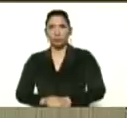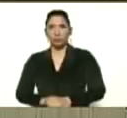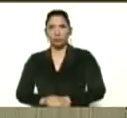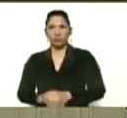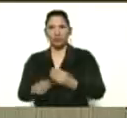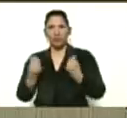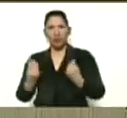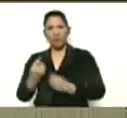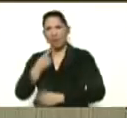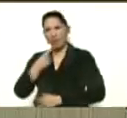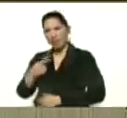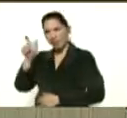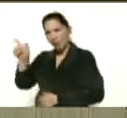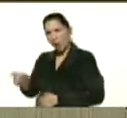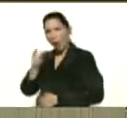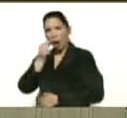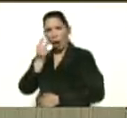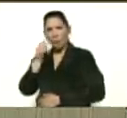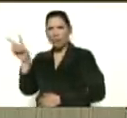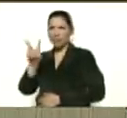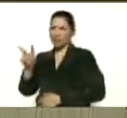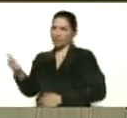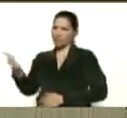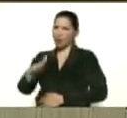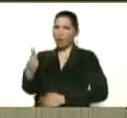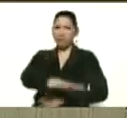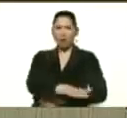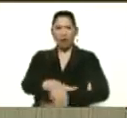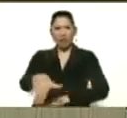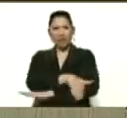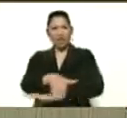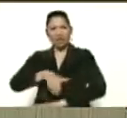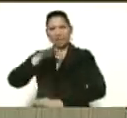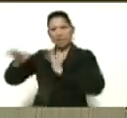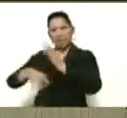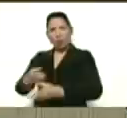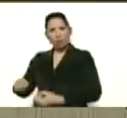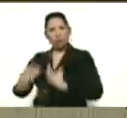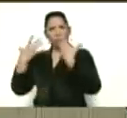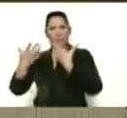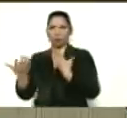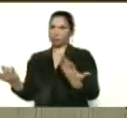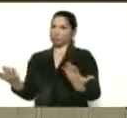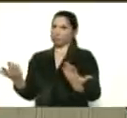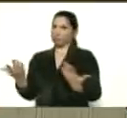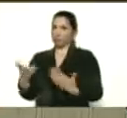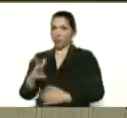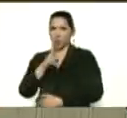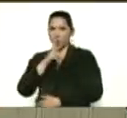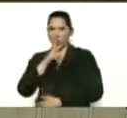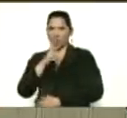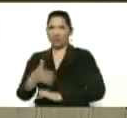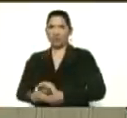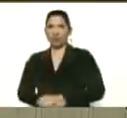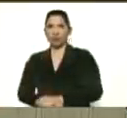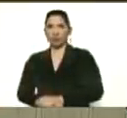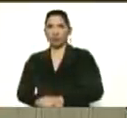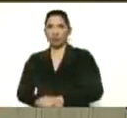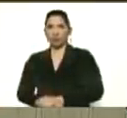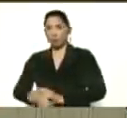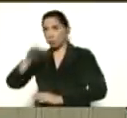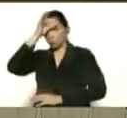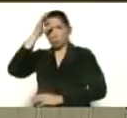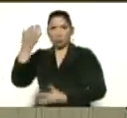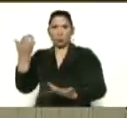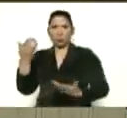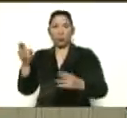¿Cómo va a decir ese señor que los venezolanos caen muertos en las calles infectados por COVID-19? Ni siquiera dice infectado, dice infestado. Ni siquiera sabe usar el castellano